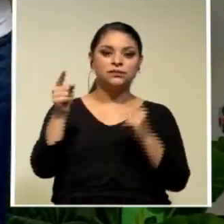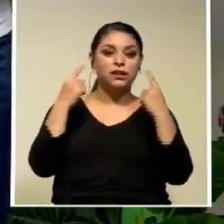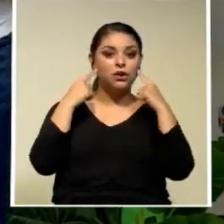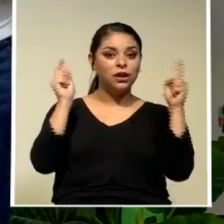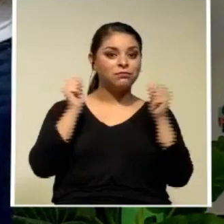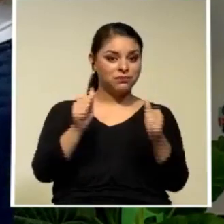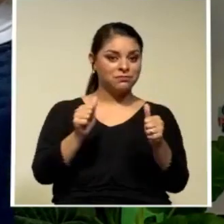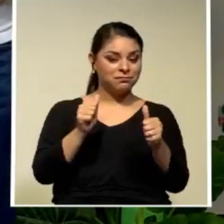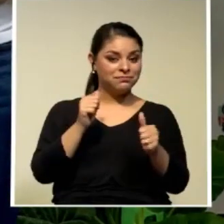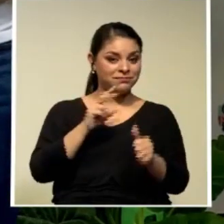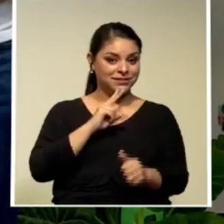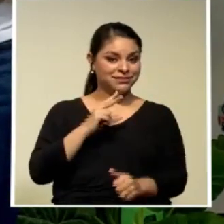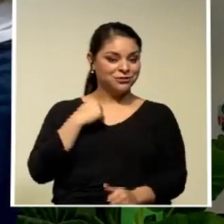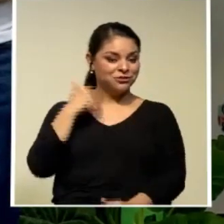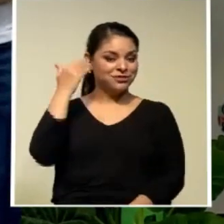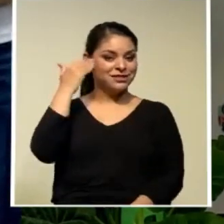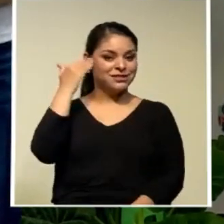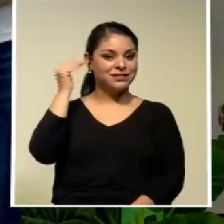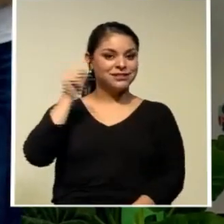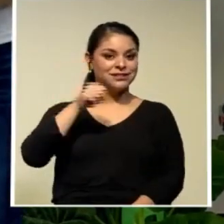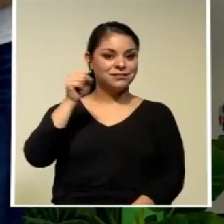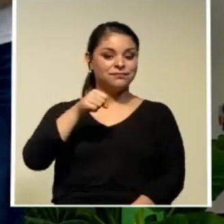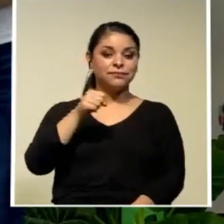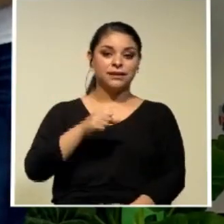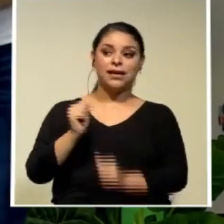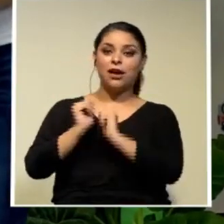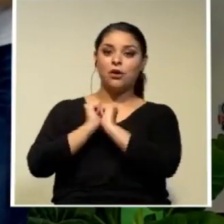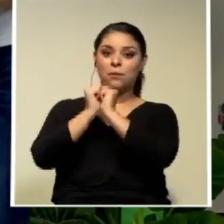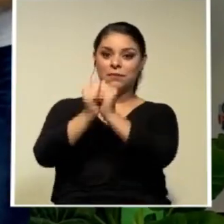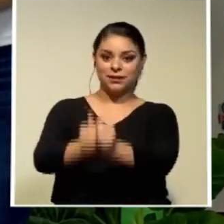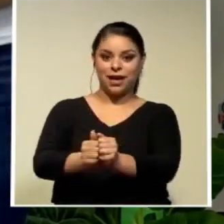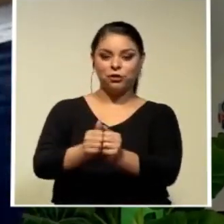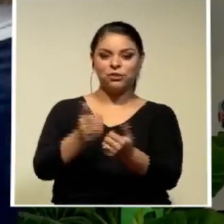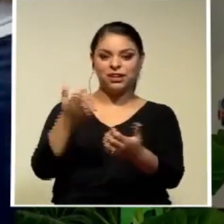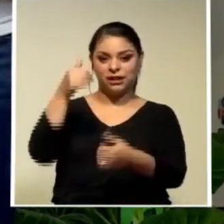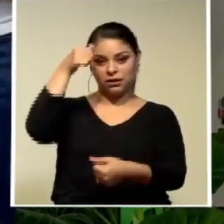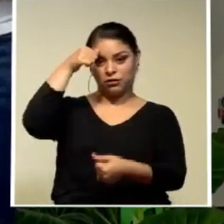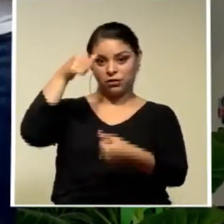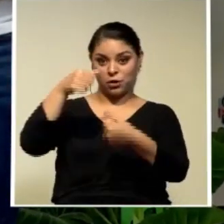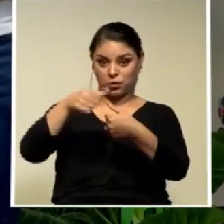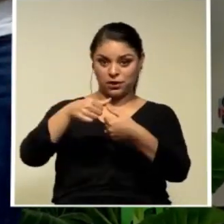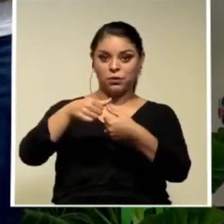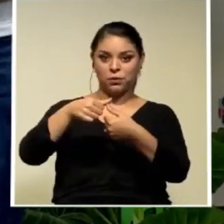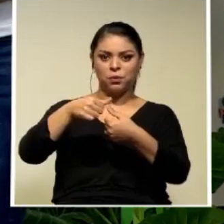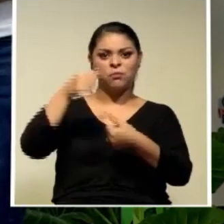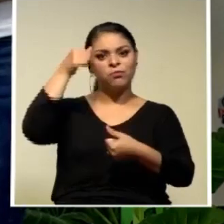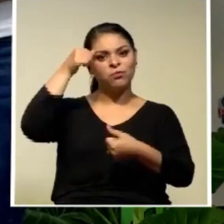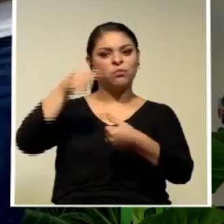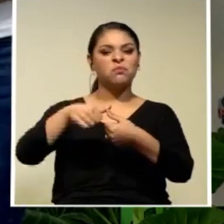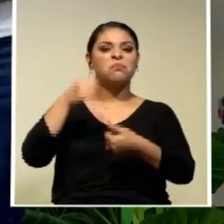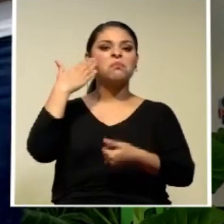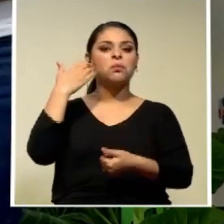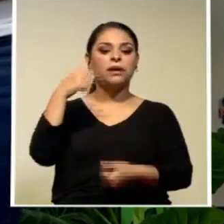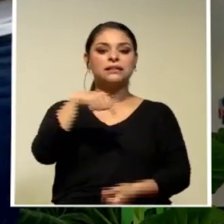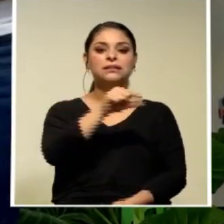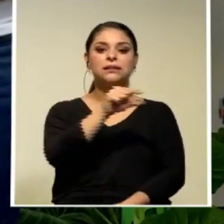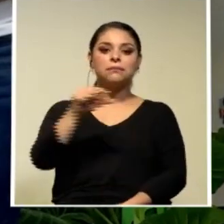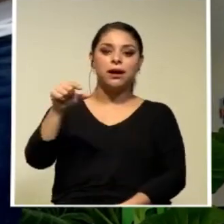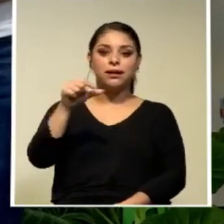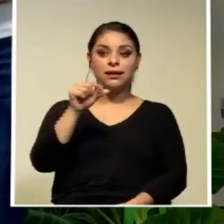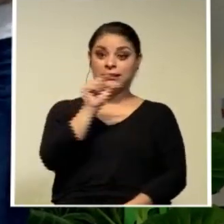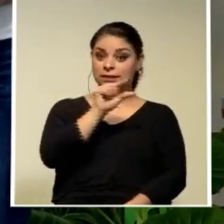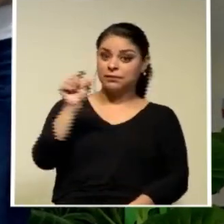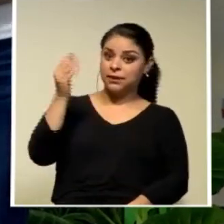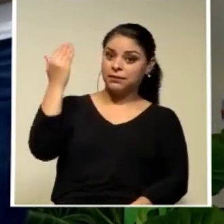yo Niña sé que Gwen? Sí. Lo hicieron súper bien. Y nos acompañaron recordando. ¿Por qué? Porque esta semana estamos recordando. La semana